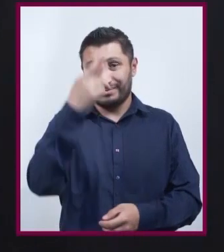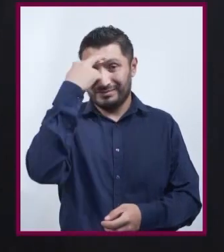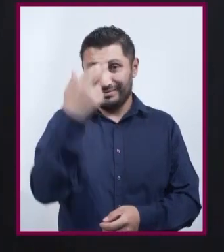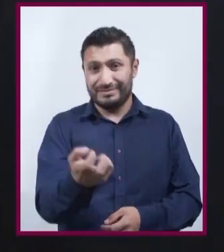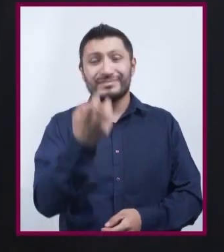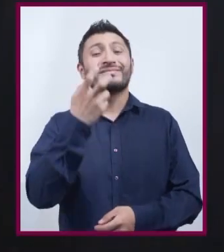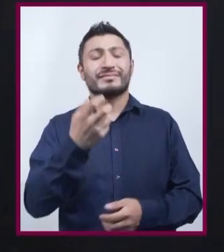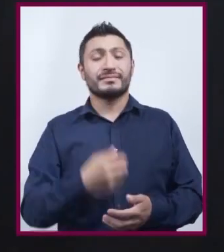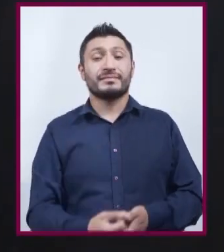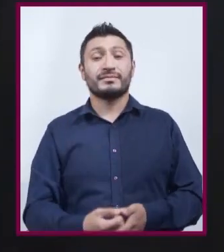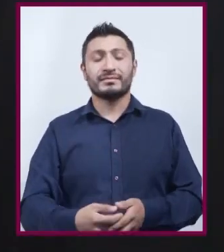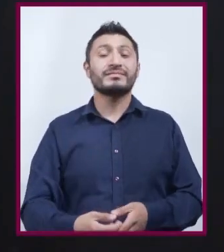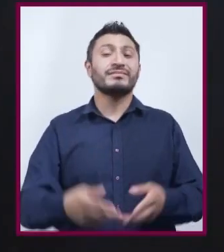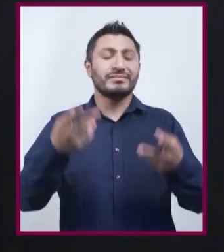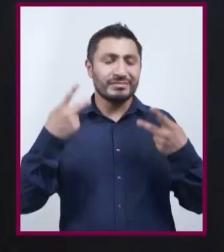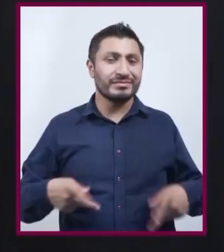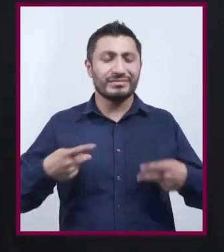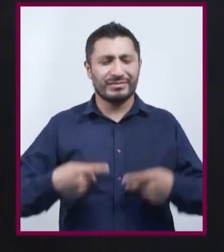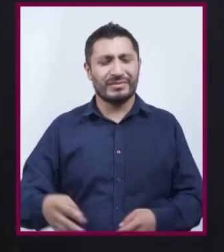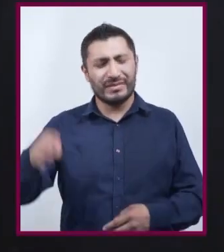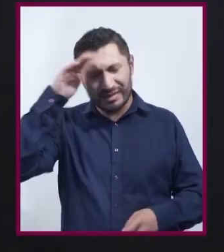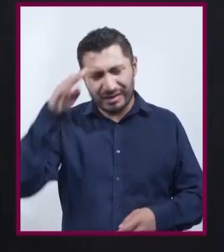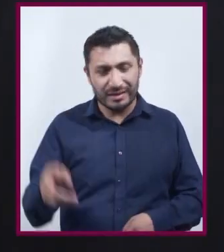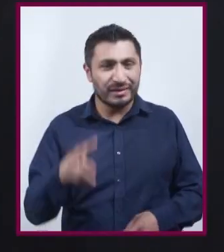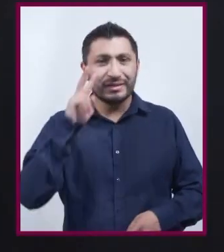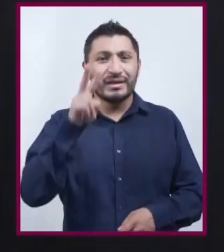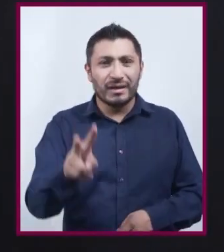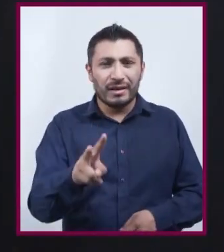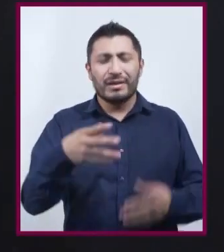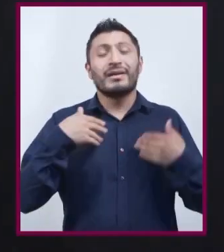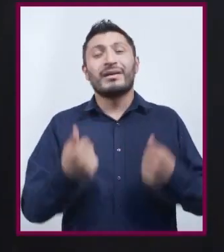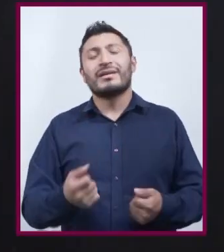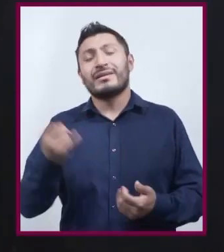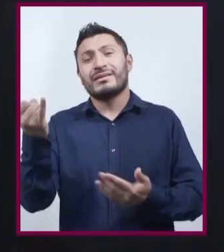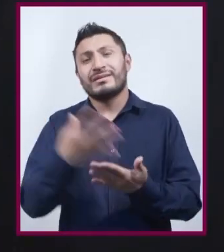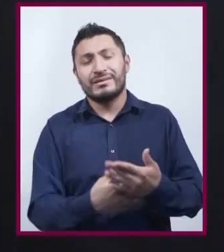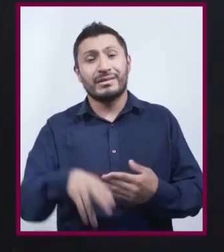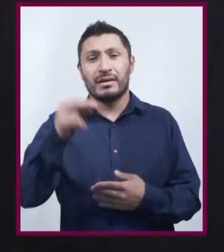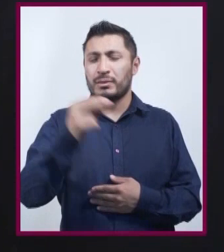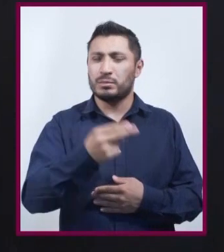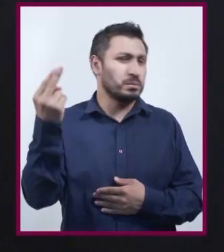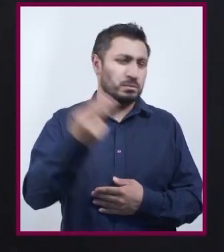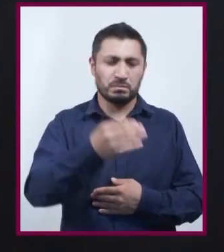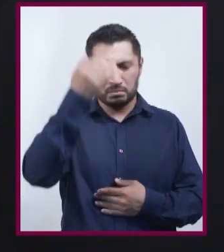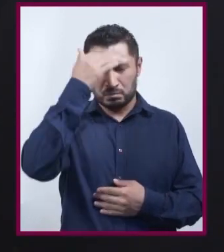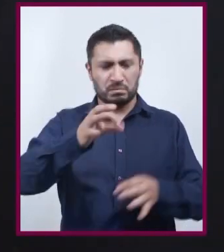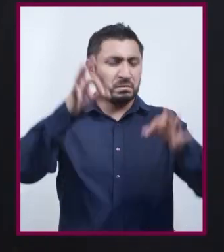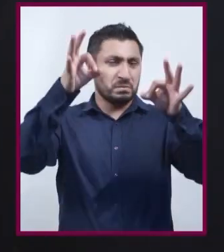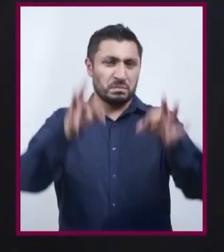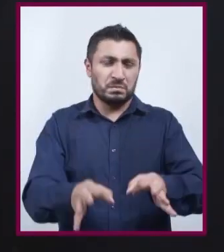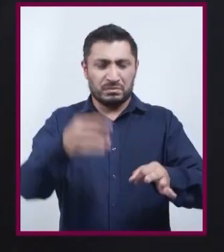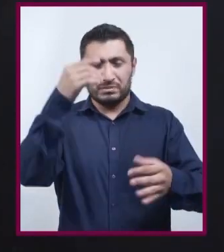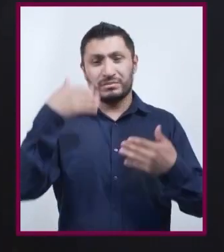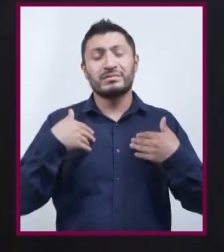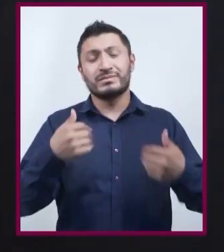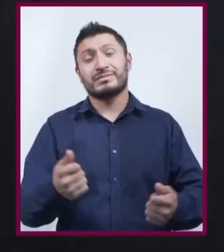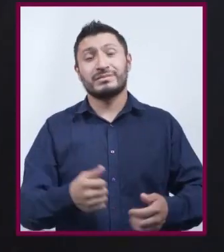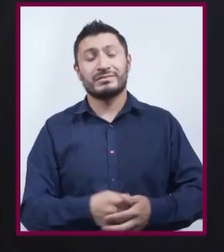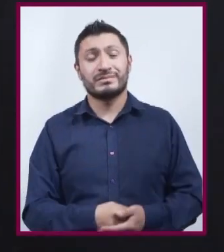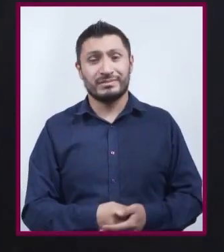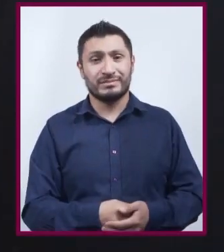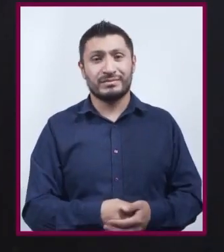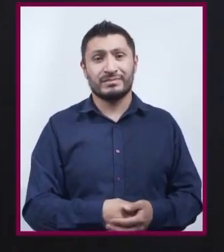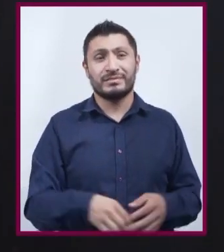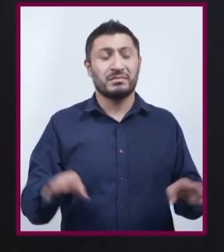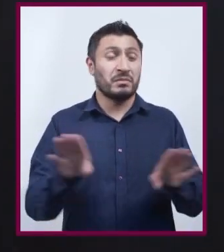en este momento. Por esta razón, no faltará quien piense que percibir e interpretar imágenes no requiere de un